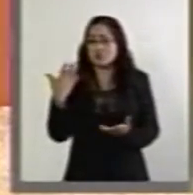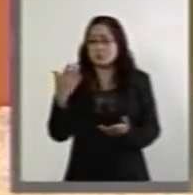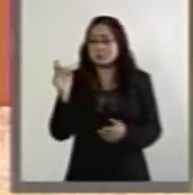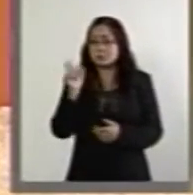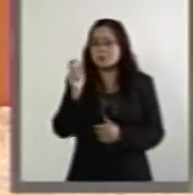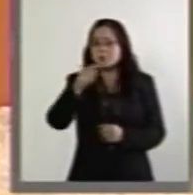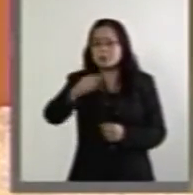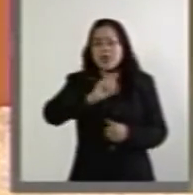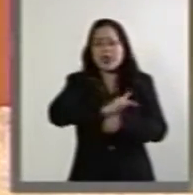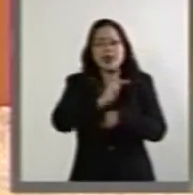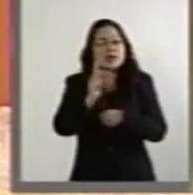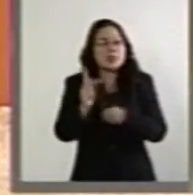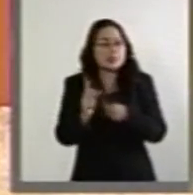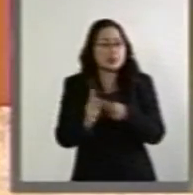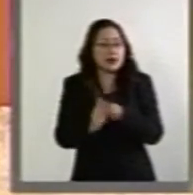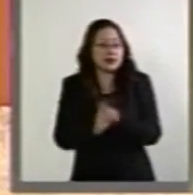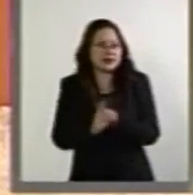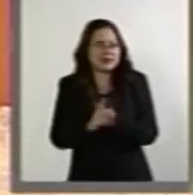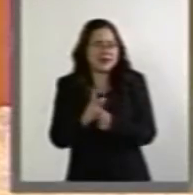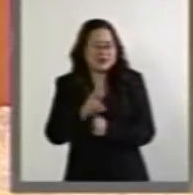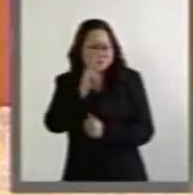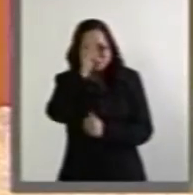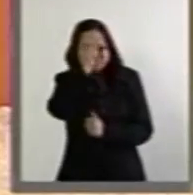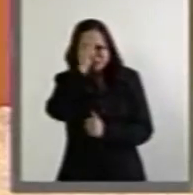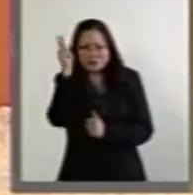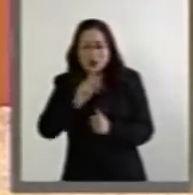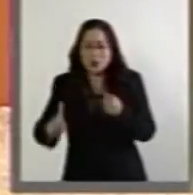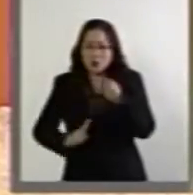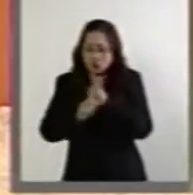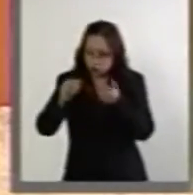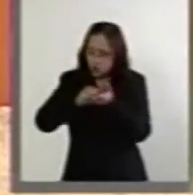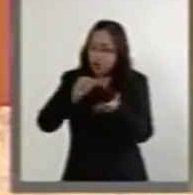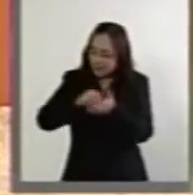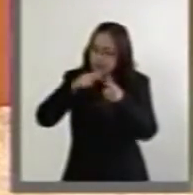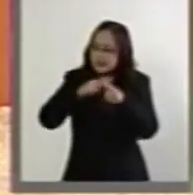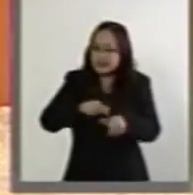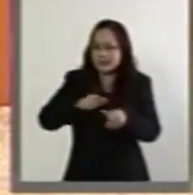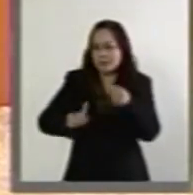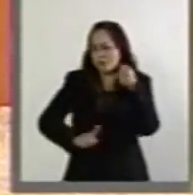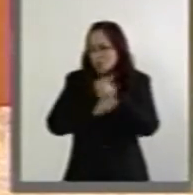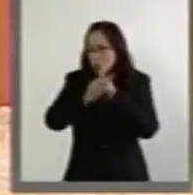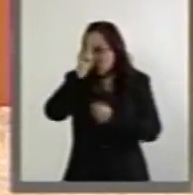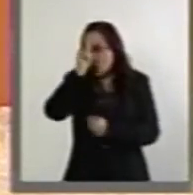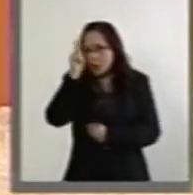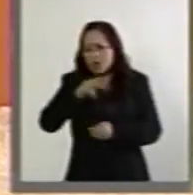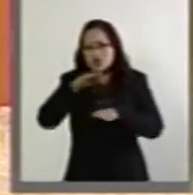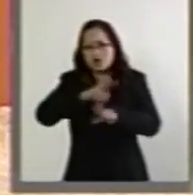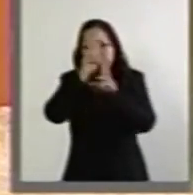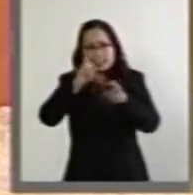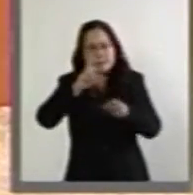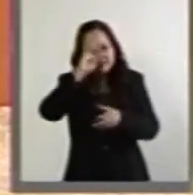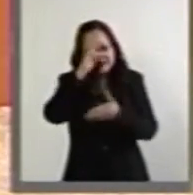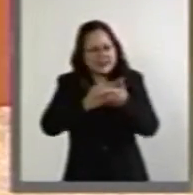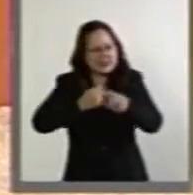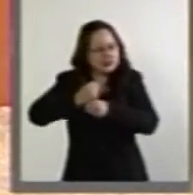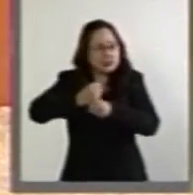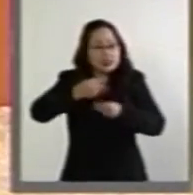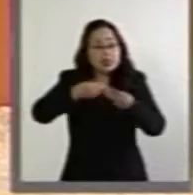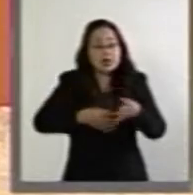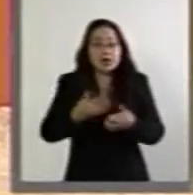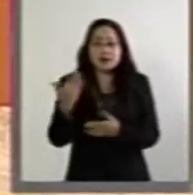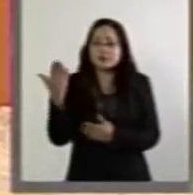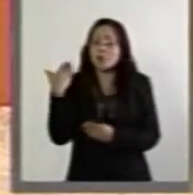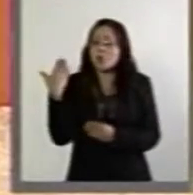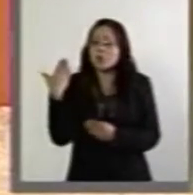mientras el país era un infierno, sigue siendo un infierno en materia de violencia, hasta hace muy pocos